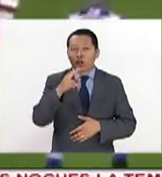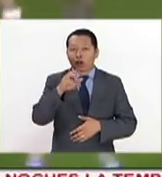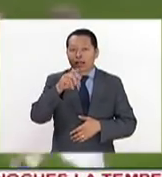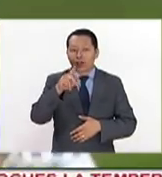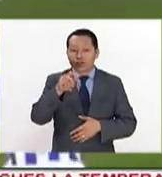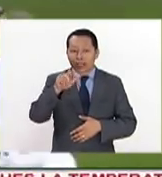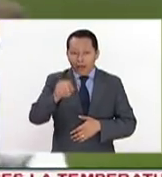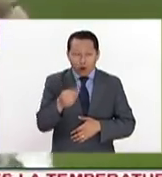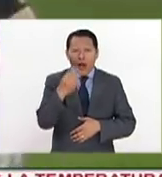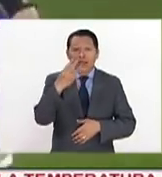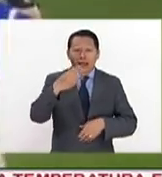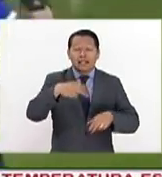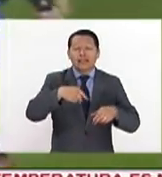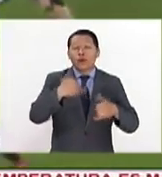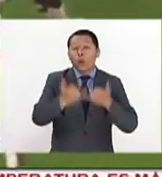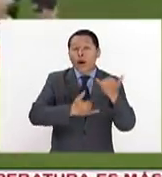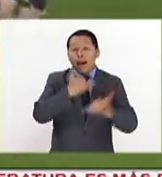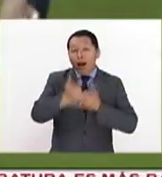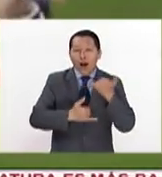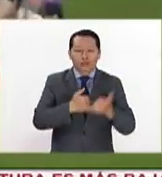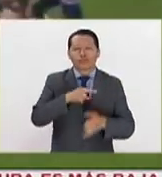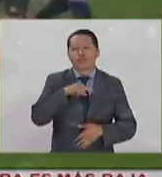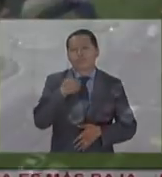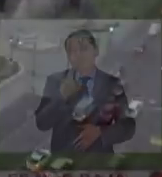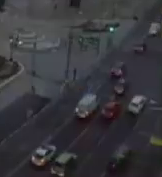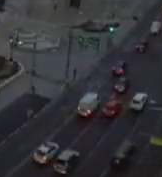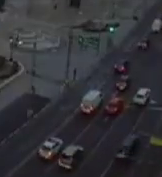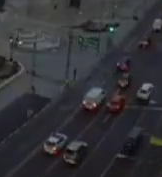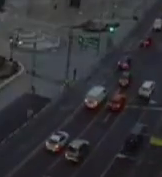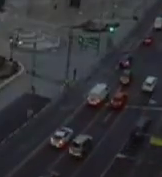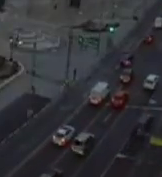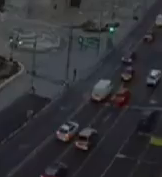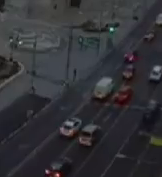es suspendido 3 partidos de la Liga de Holanda.